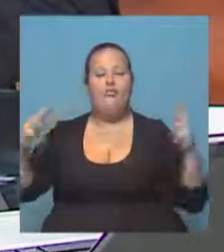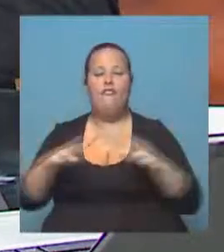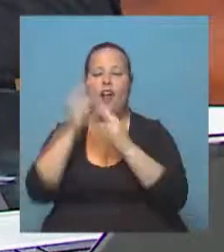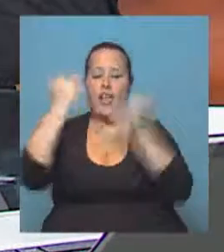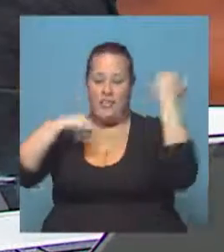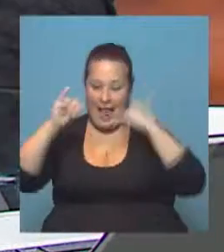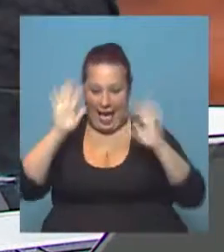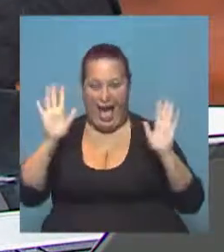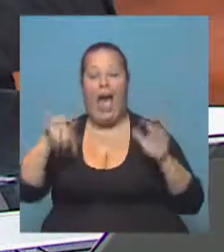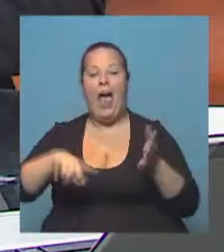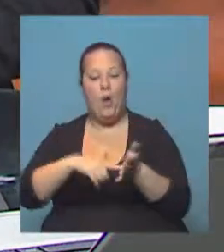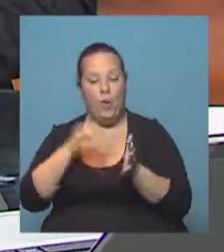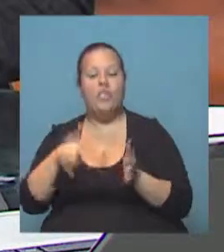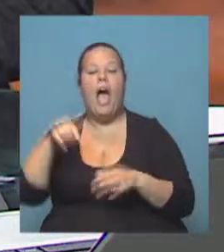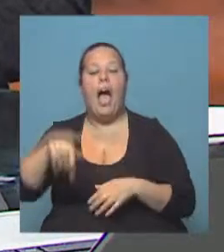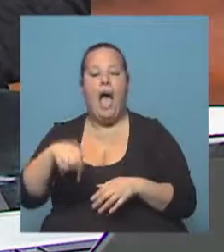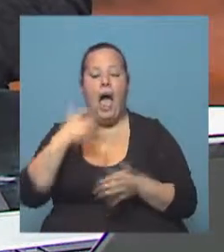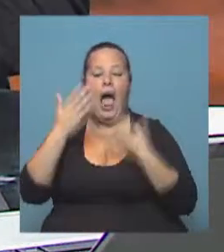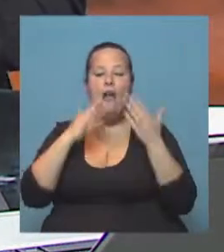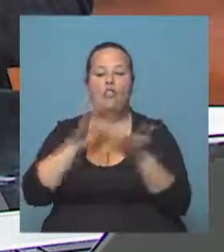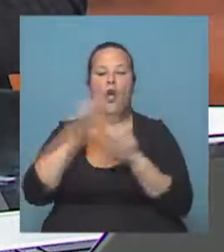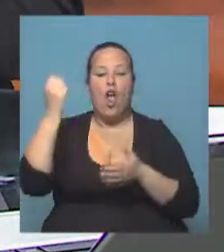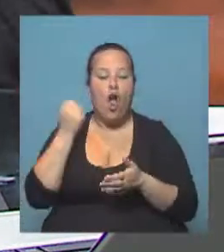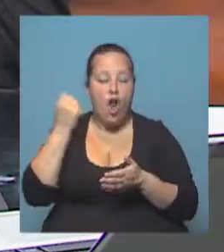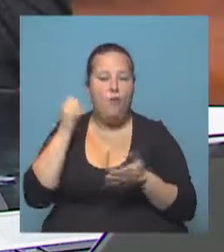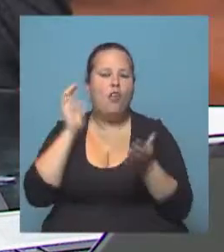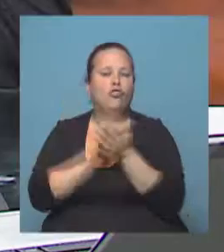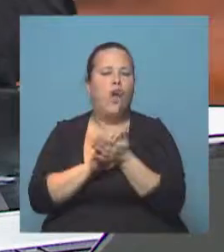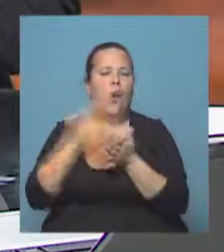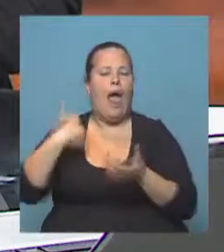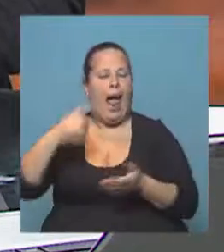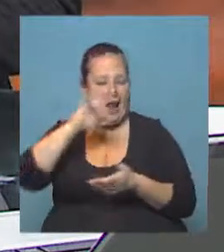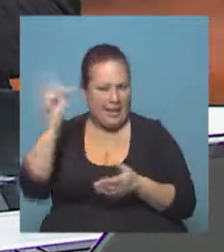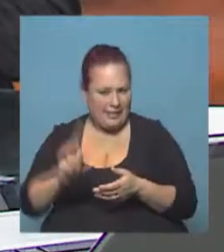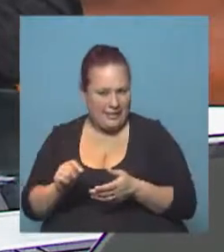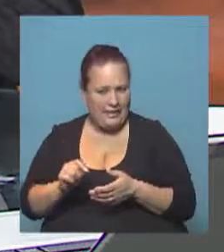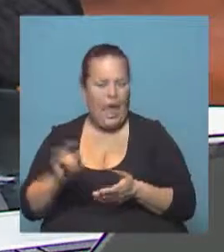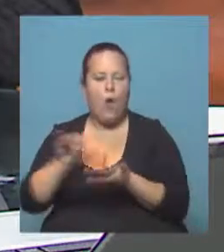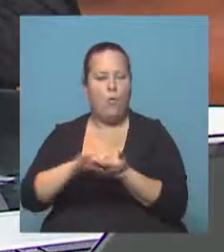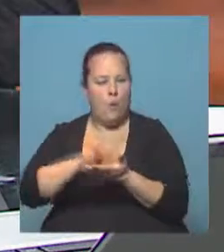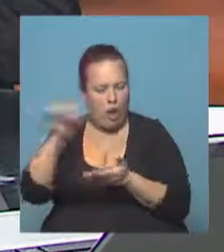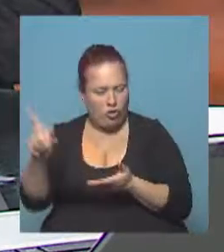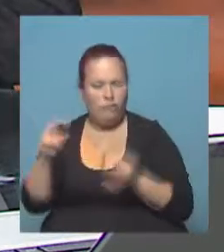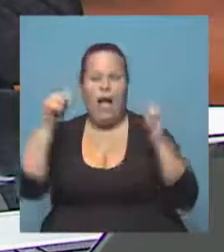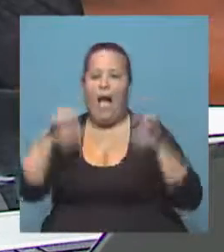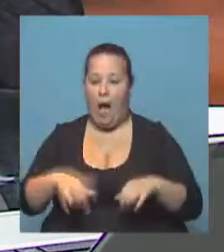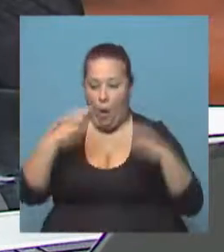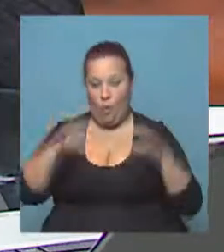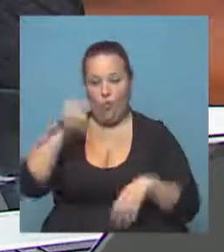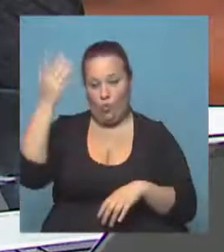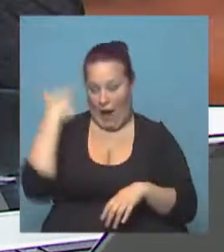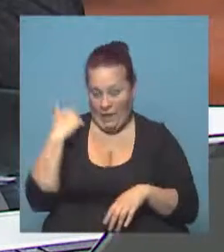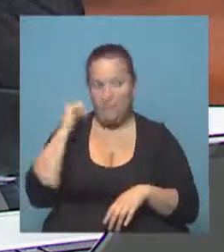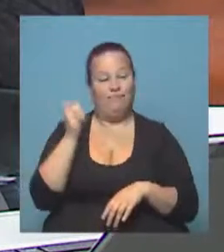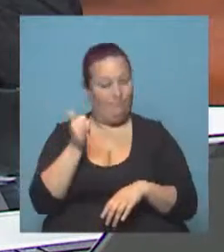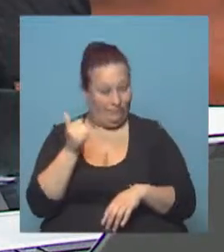Inversiones, Claro. en Buenos Aires. Se está hablando de economía, digo, vinculada con la República Argentina, Sí. en Nueva York. Ahora, Porque, justamente ayer.